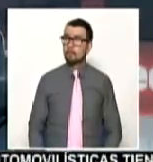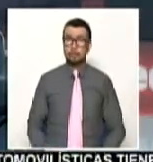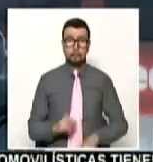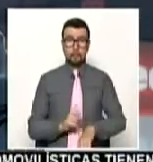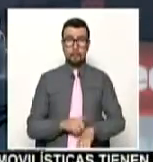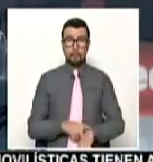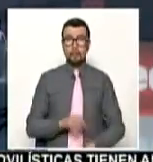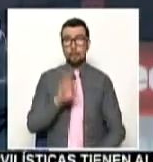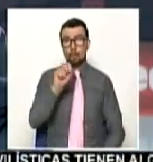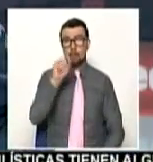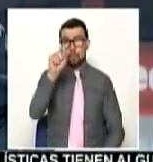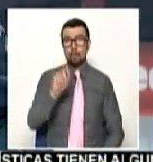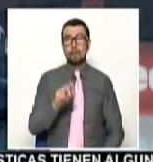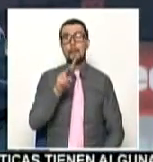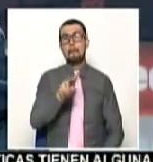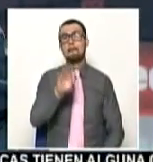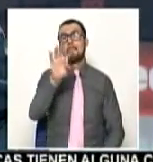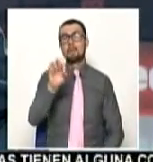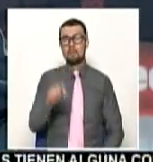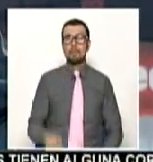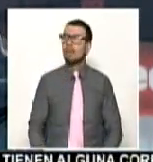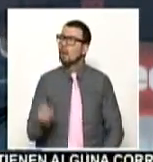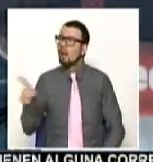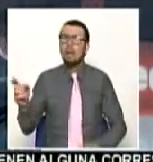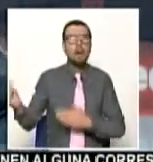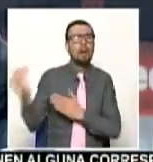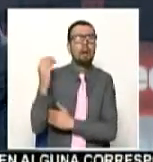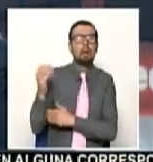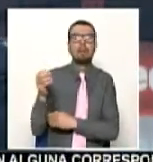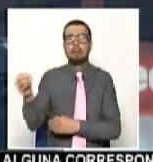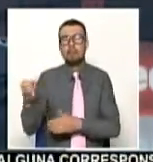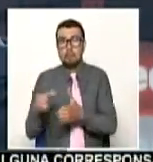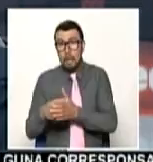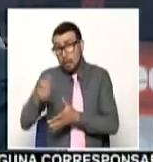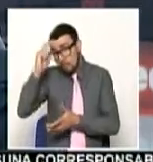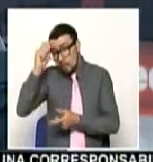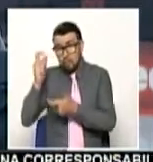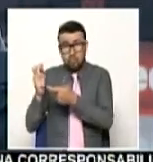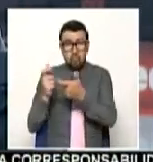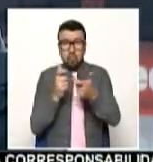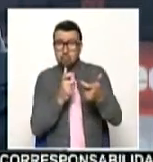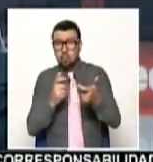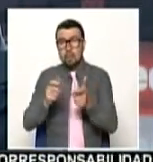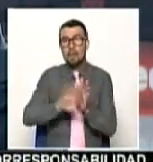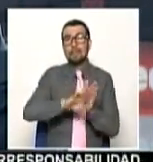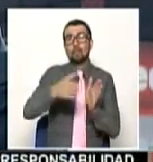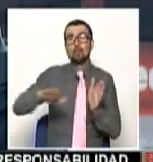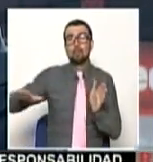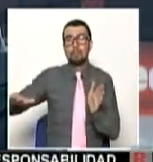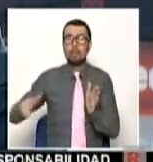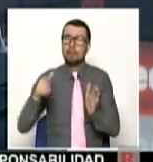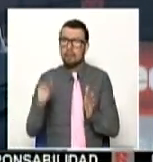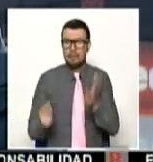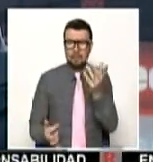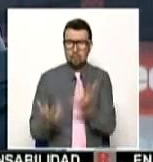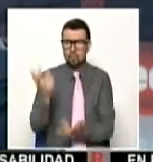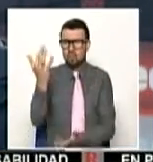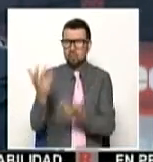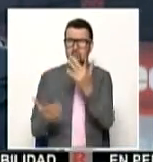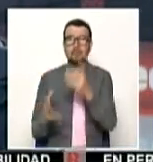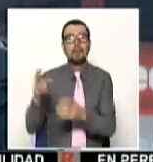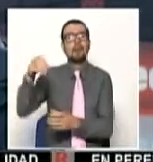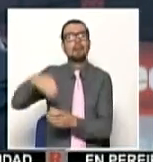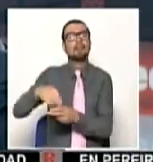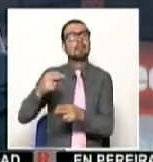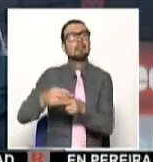Ocho de la noche, 28 minutos, se reporta a esta hora por parte del Cuerpo Oficial de Bomberos del municipio de Supía un incendio en un potrero conocido en el sector